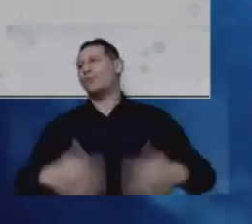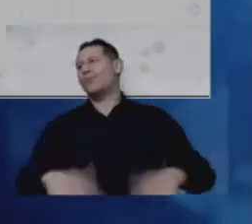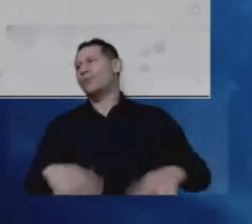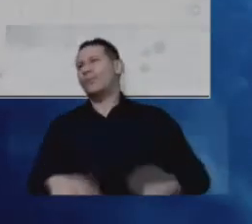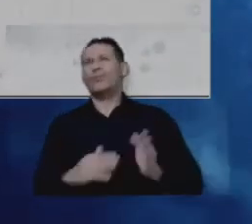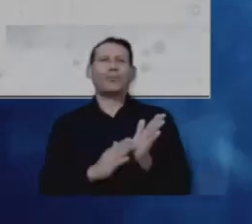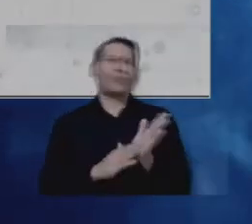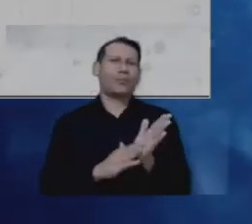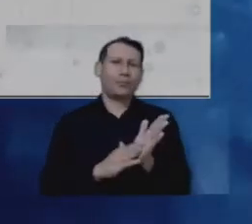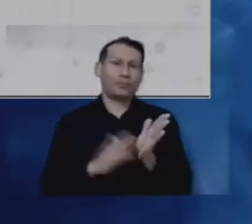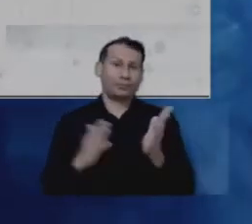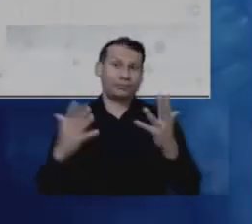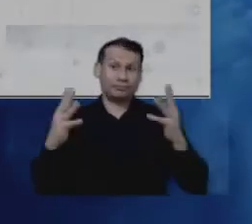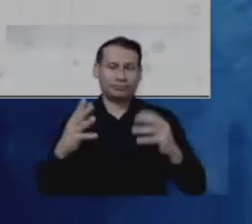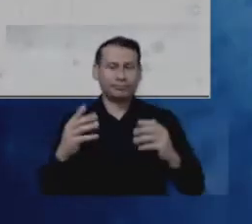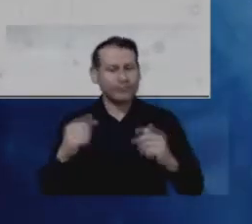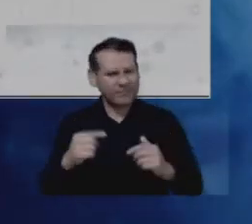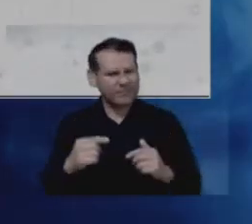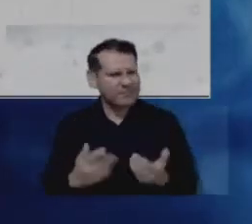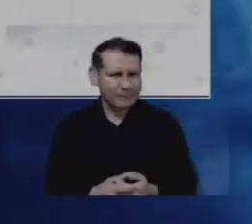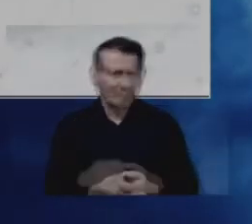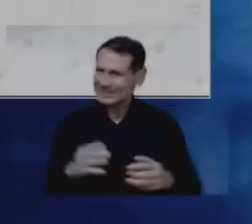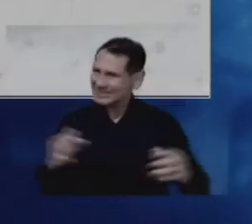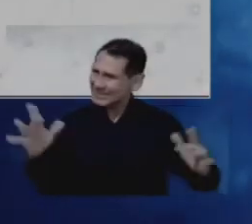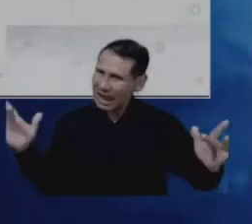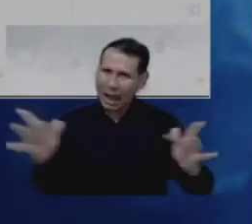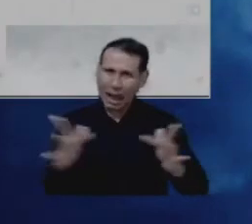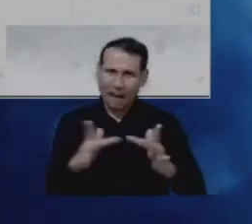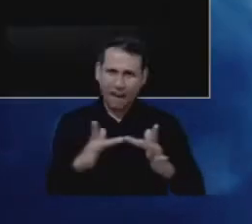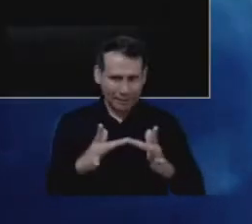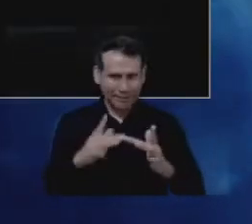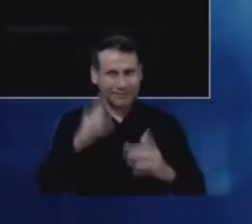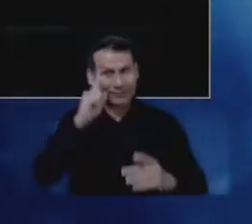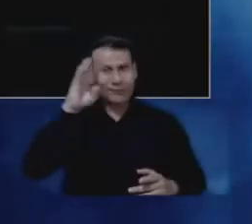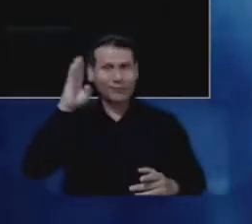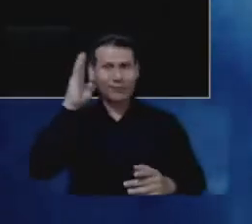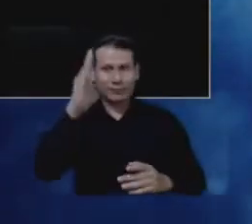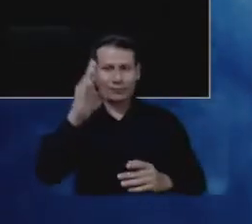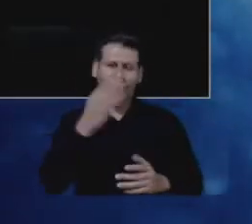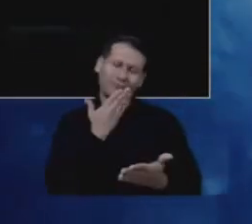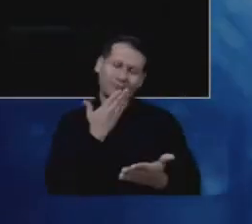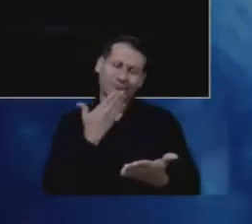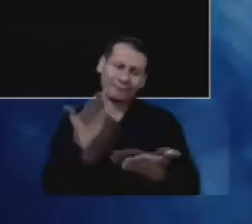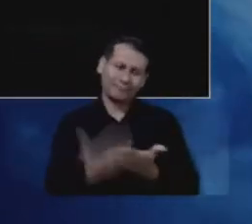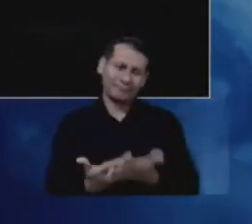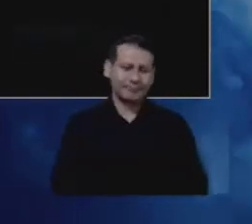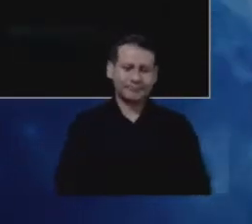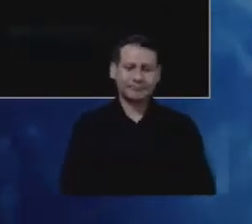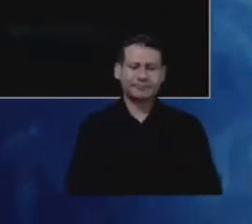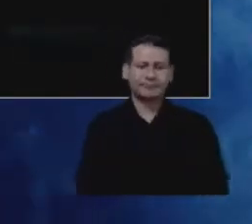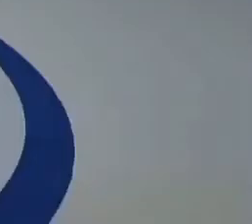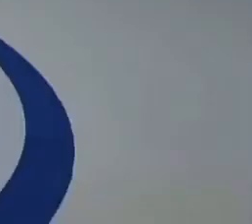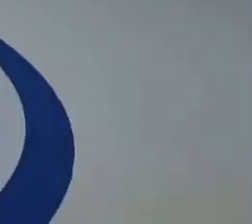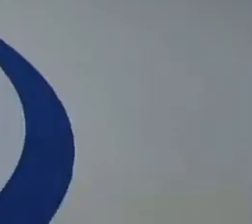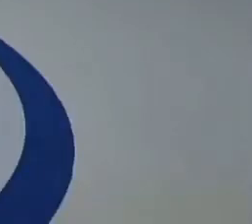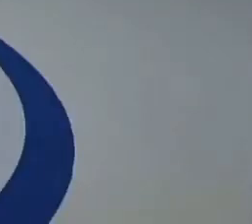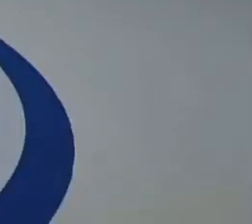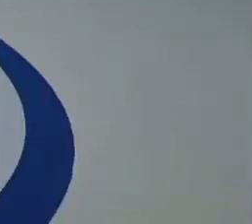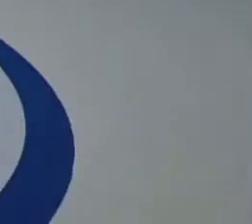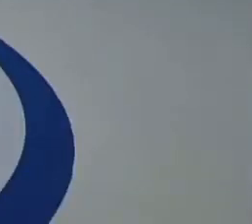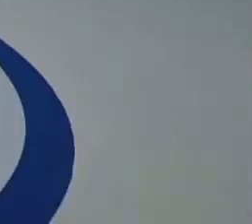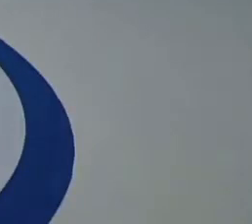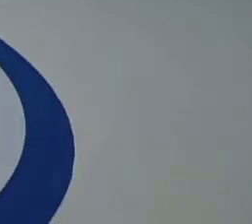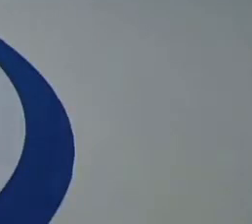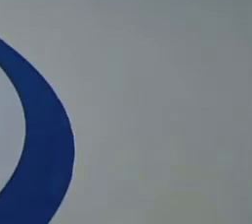expectativas y con el trabajo que estamos haciendo. Muchas gracias. Muchas gracias, Paola, por tu introducción muy